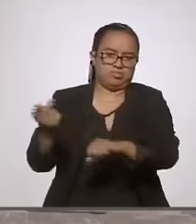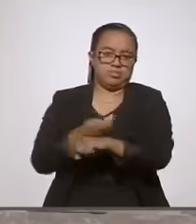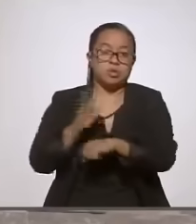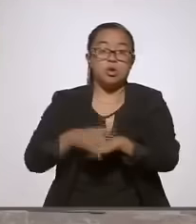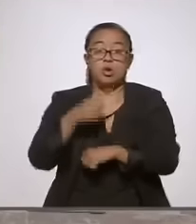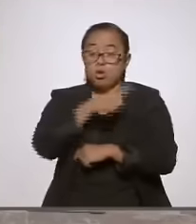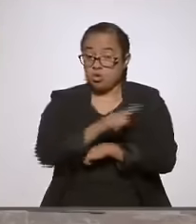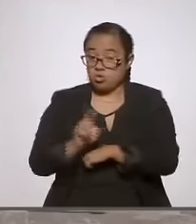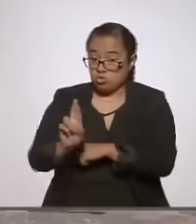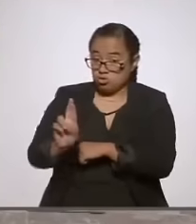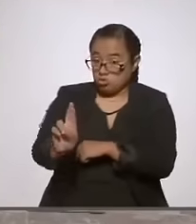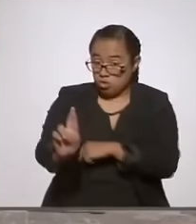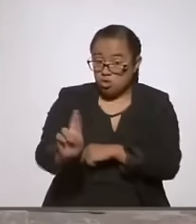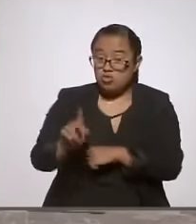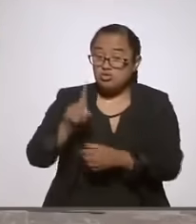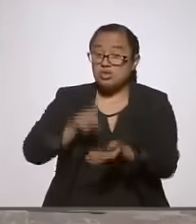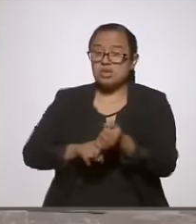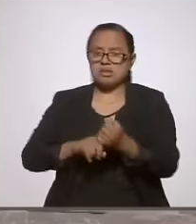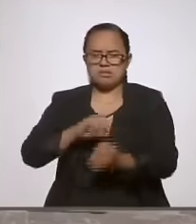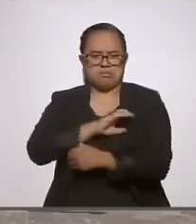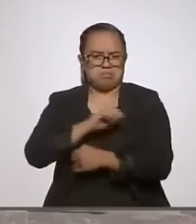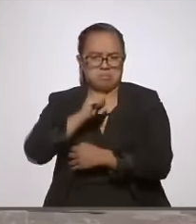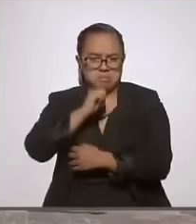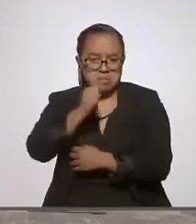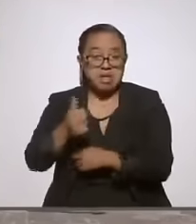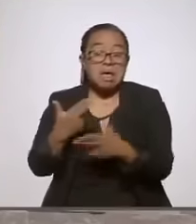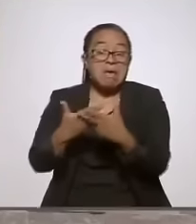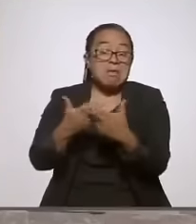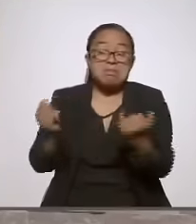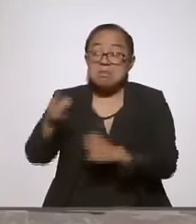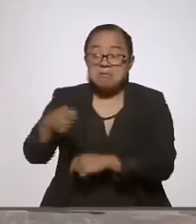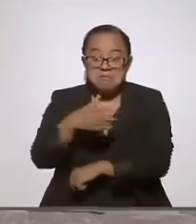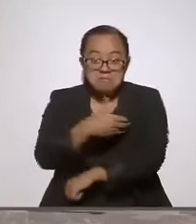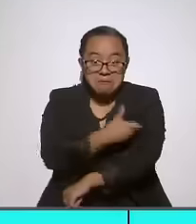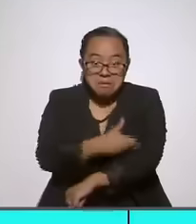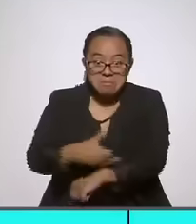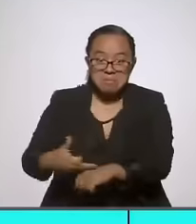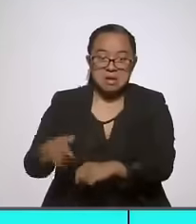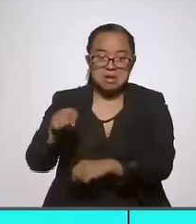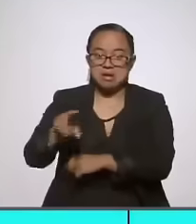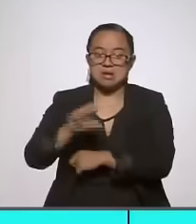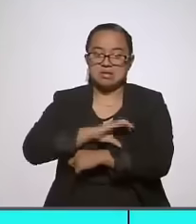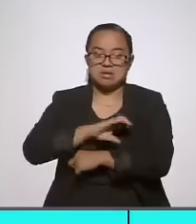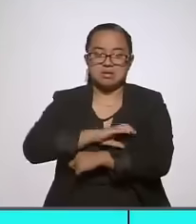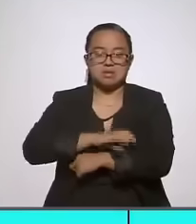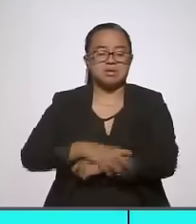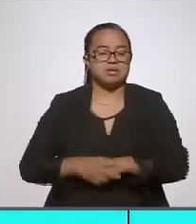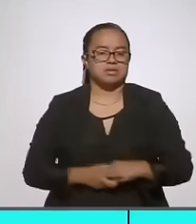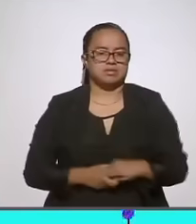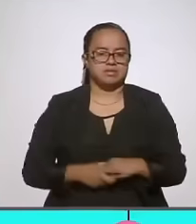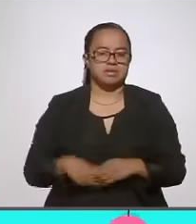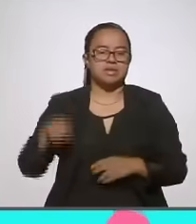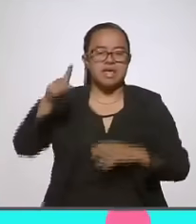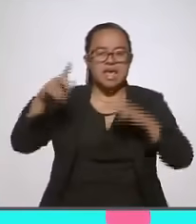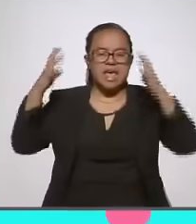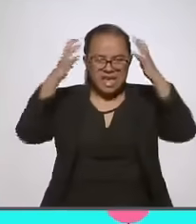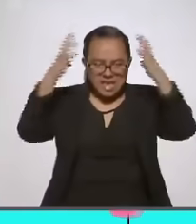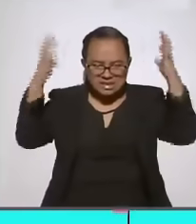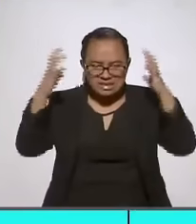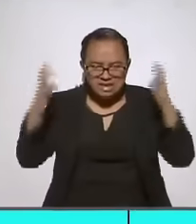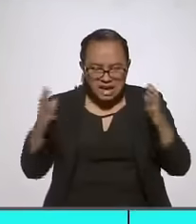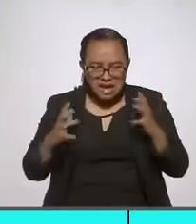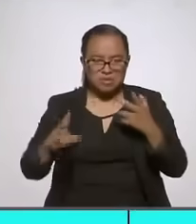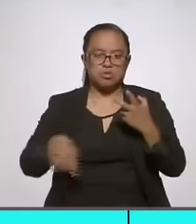quiere a Xochitl. Bueno, dicen que ni en su familia. Eso me dicen, no me consta. Pero bien, nada más, se deslizan de ella los de Starbucks,